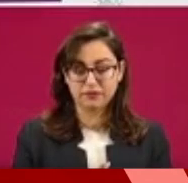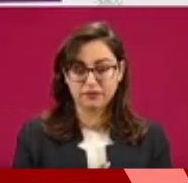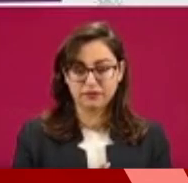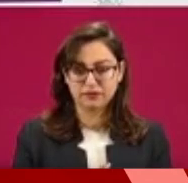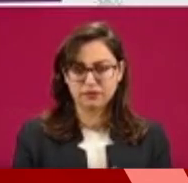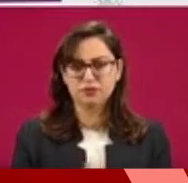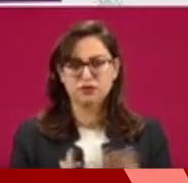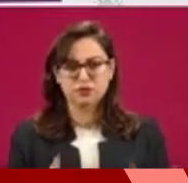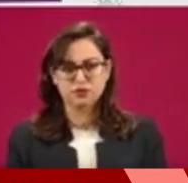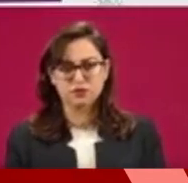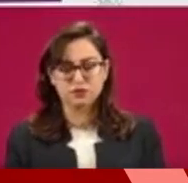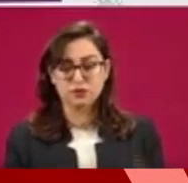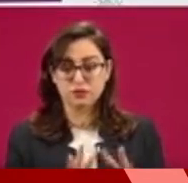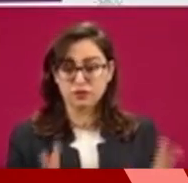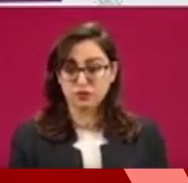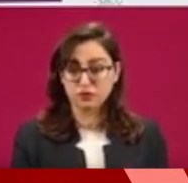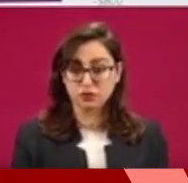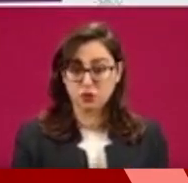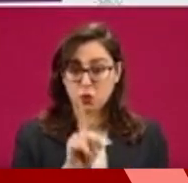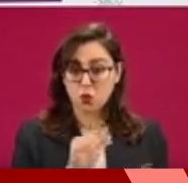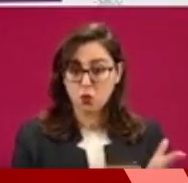O sea que esto es 1,000,000 al mes.